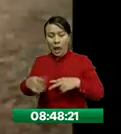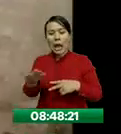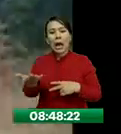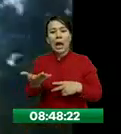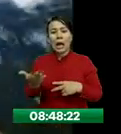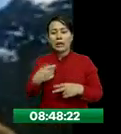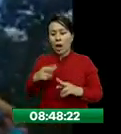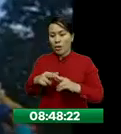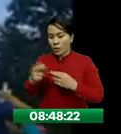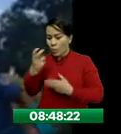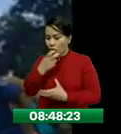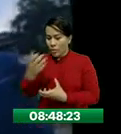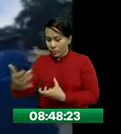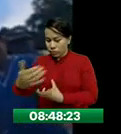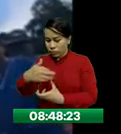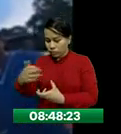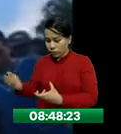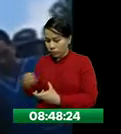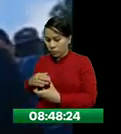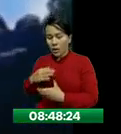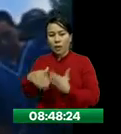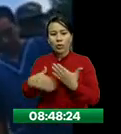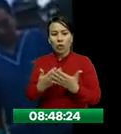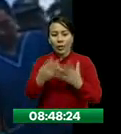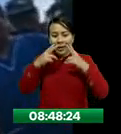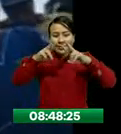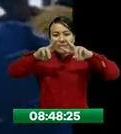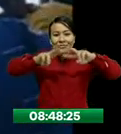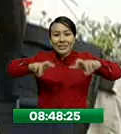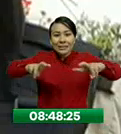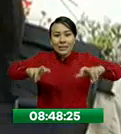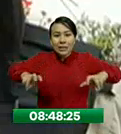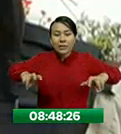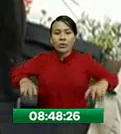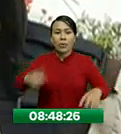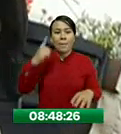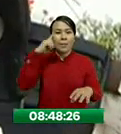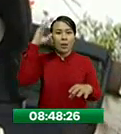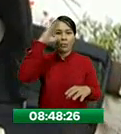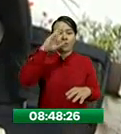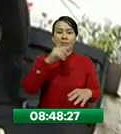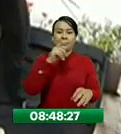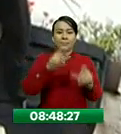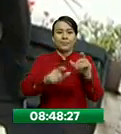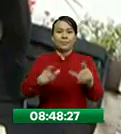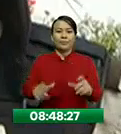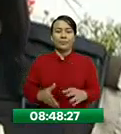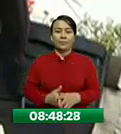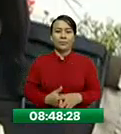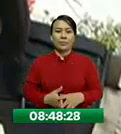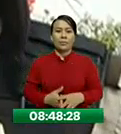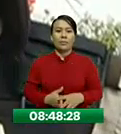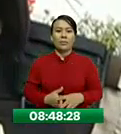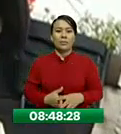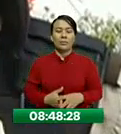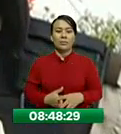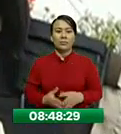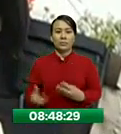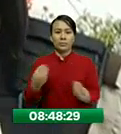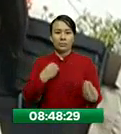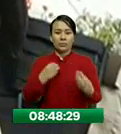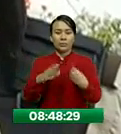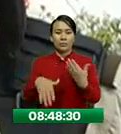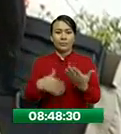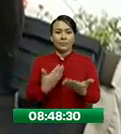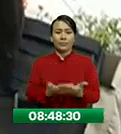indicios y construir las primeras hipótesis. Avanzamos a verificar en el punto donde constatamos que